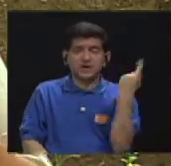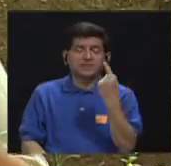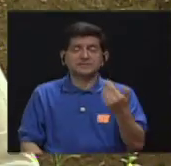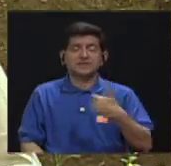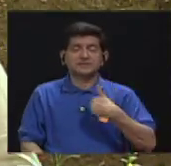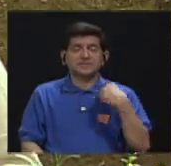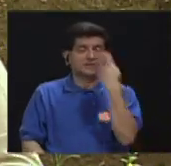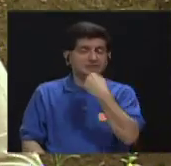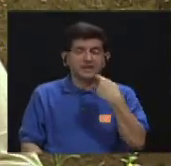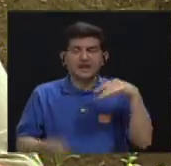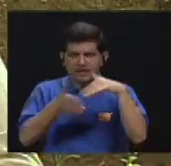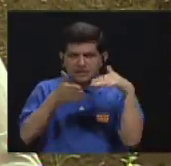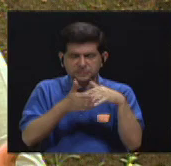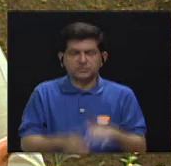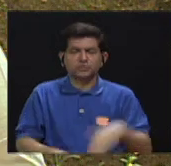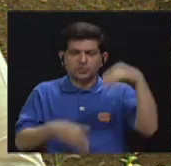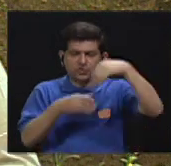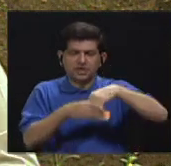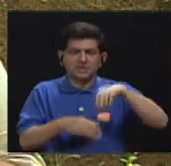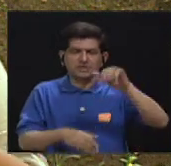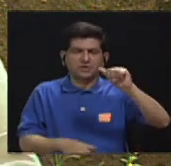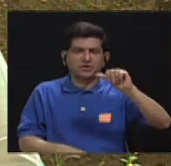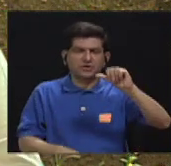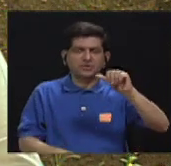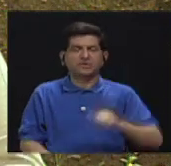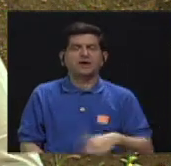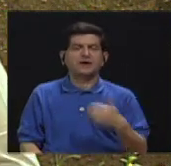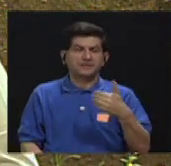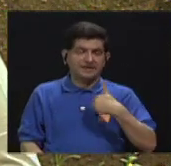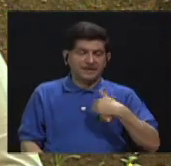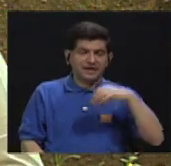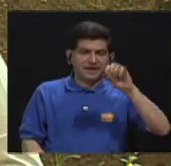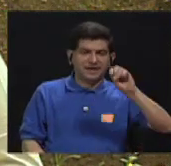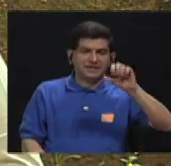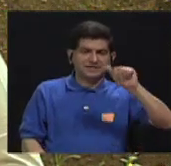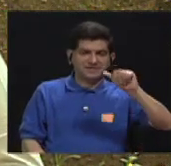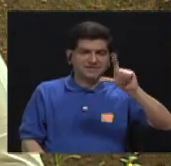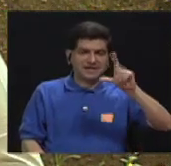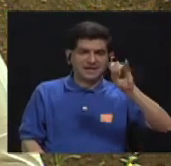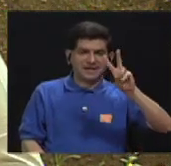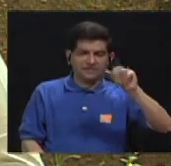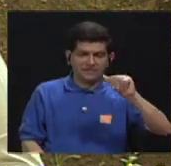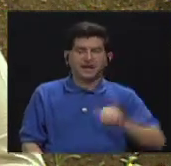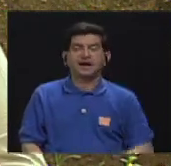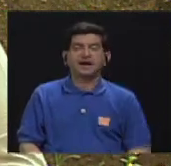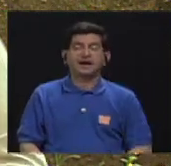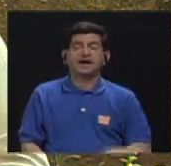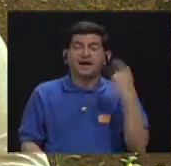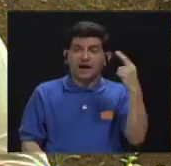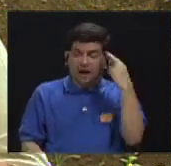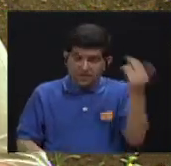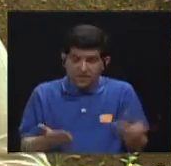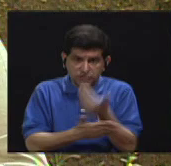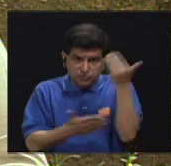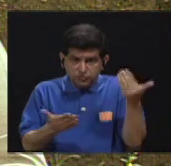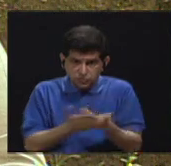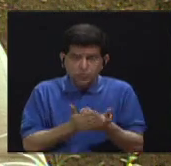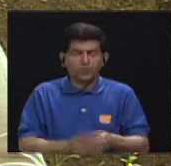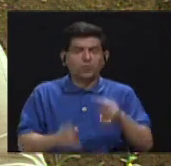siempre ha estado en estudio, ¿verdad? Está en la saliva, en muy pocas cantidades. Lo que ha sucedido es que a raíz de toda esta